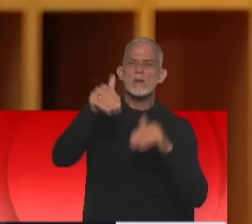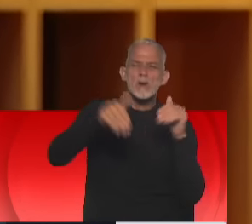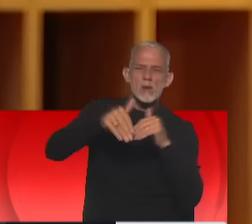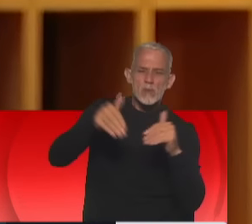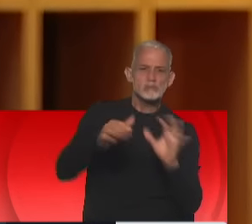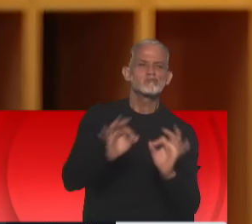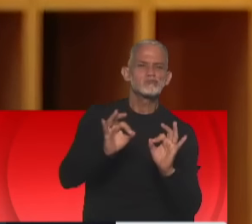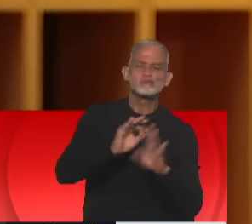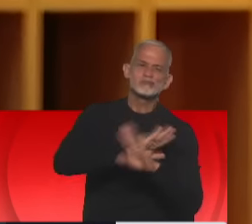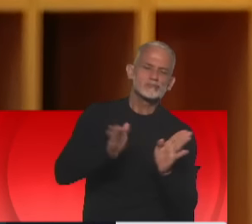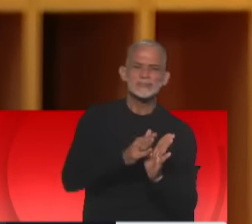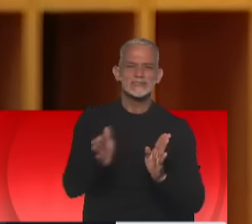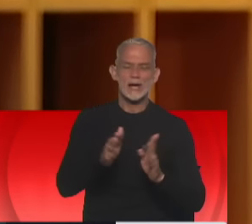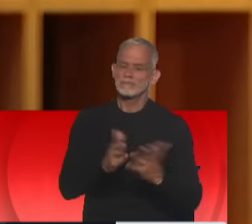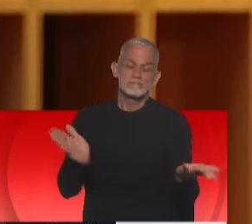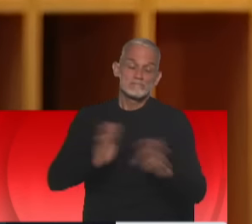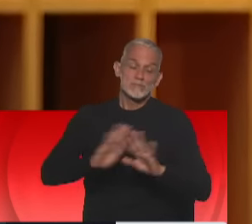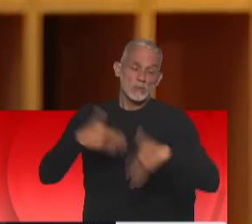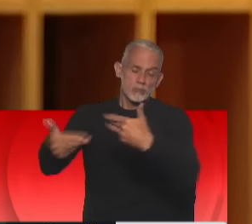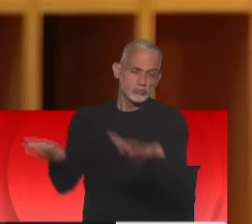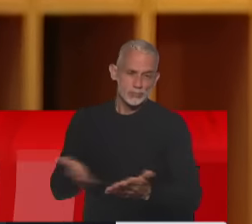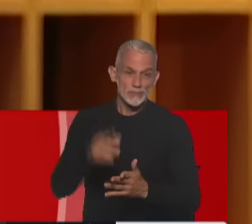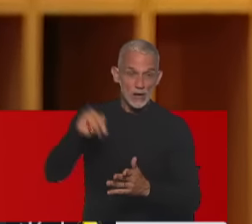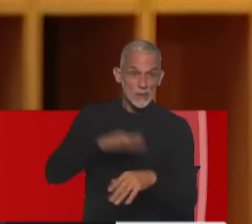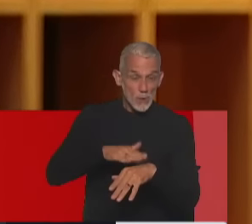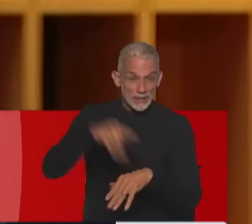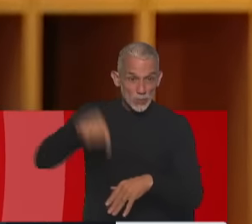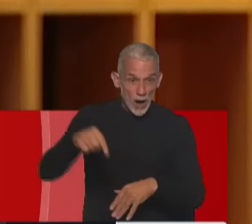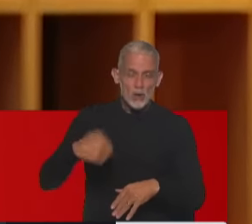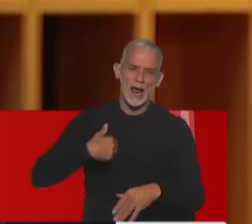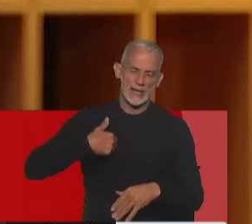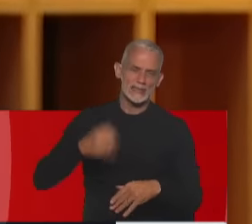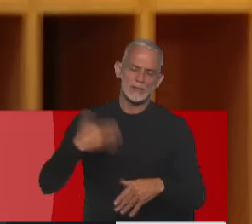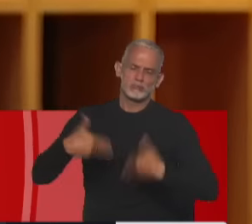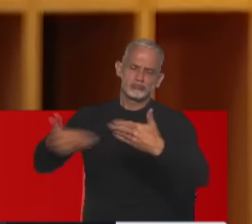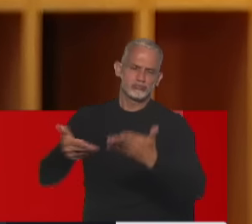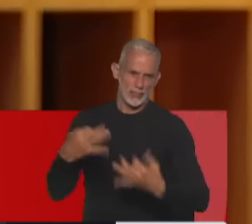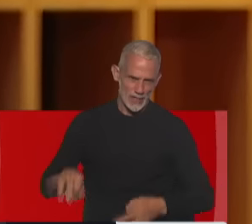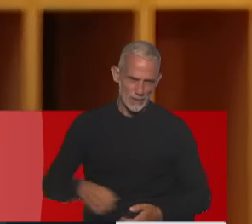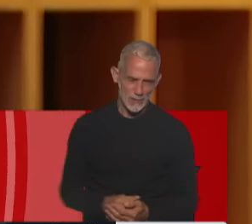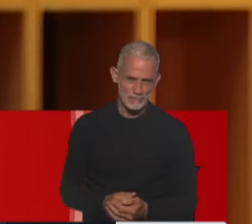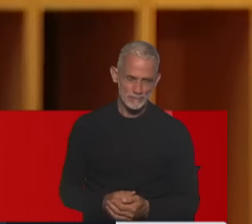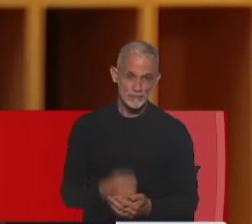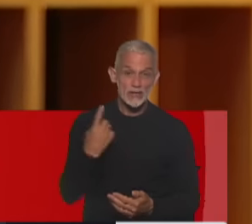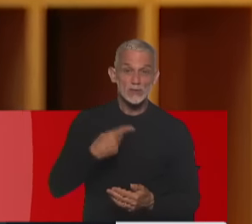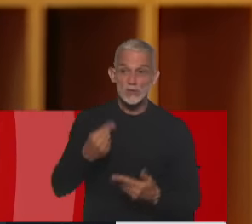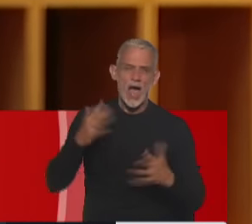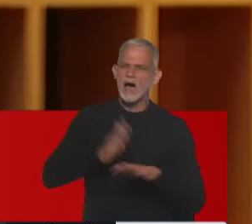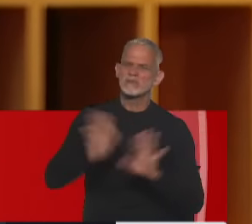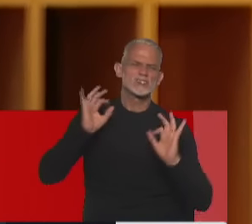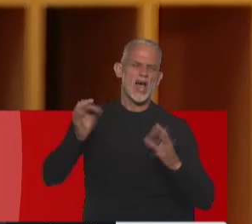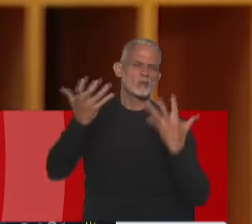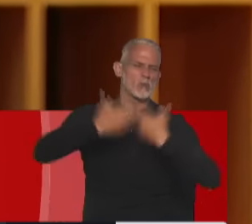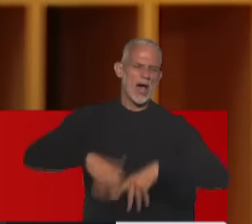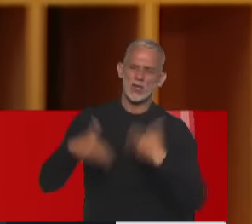este proceso y ya no hay vuelta atrás. Hoy llegó el momento de que la Argentina crezca. Pero no podemos dar esto por